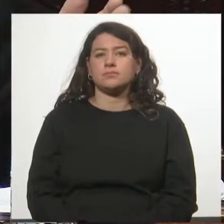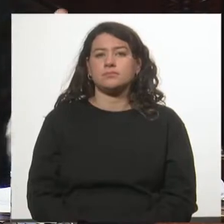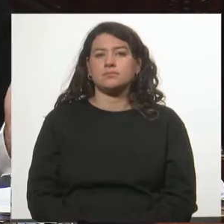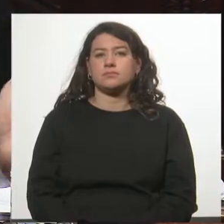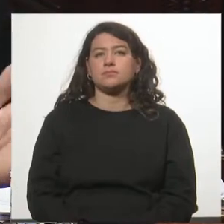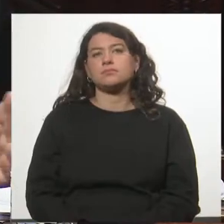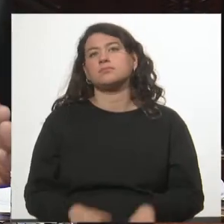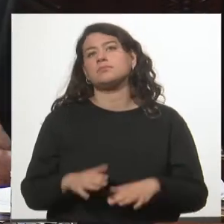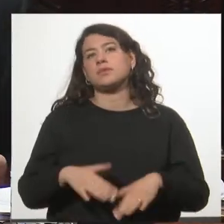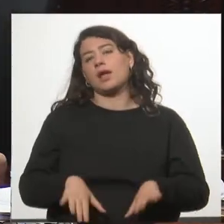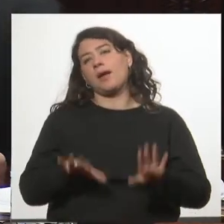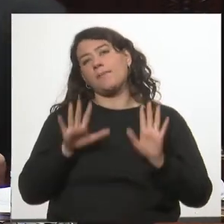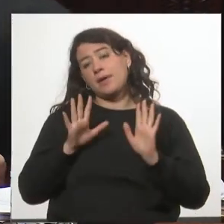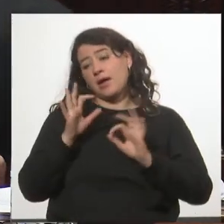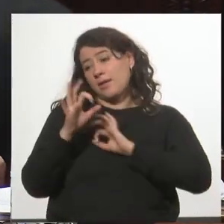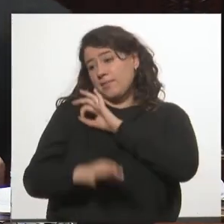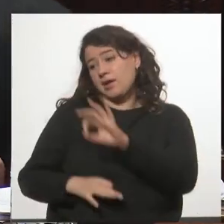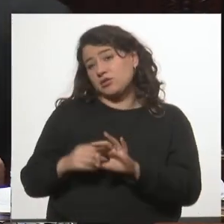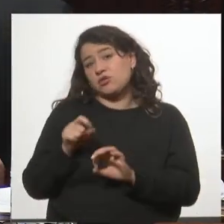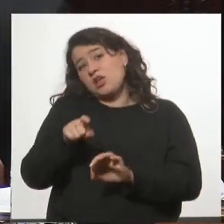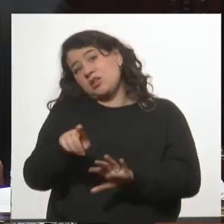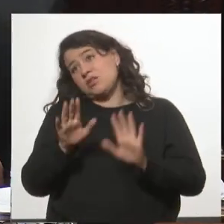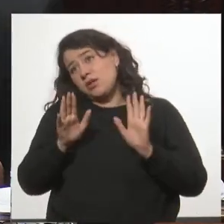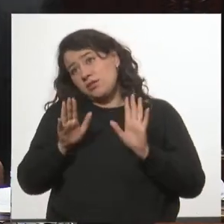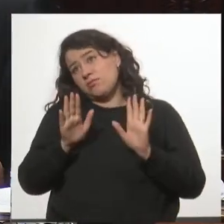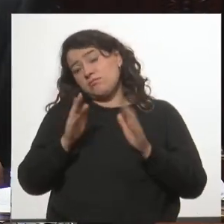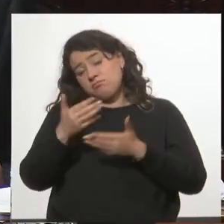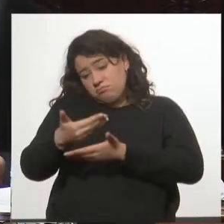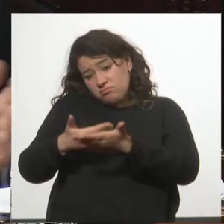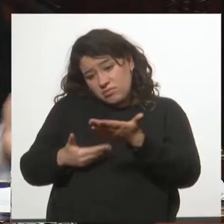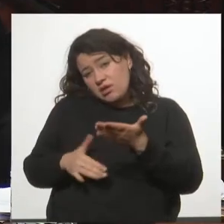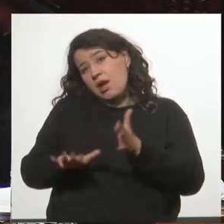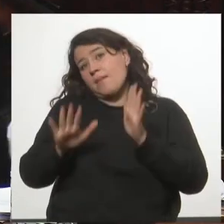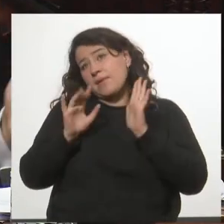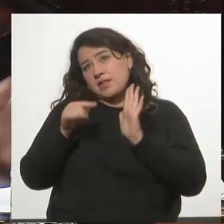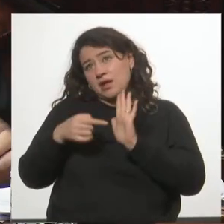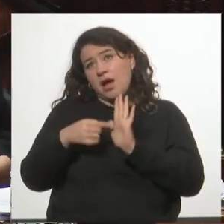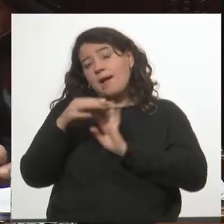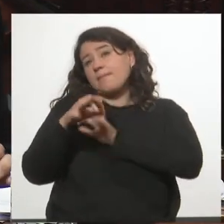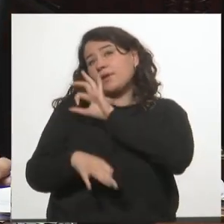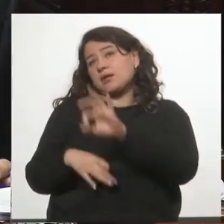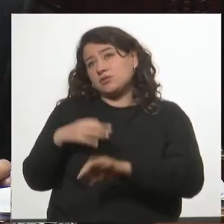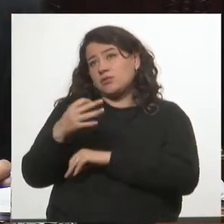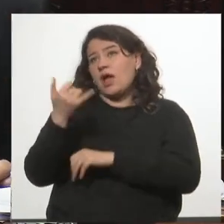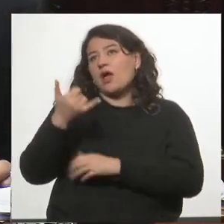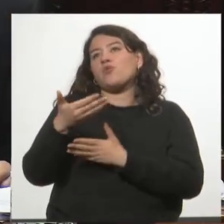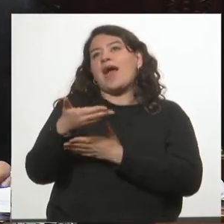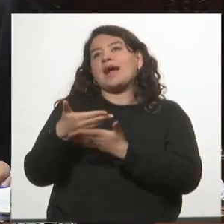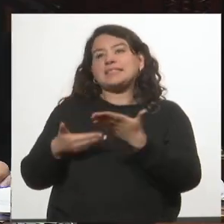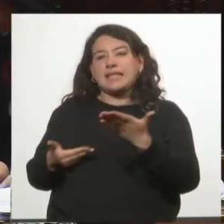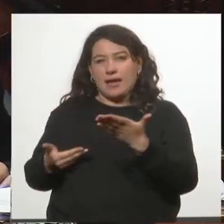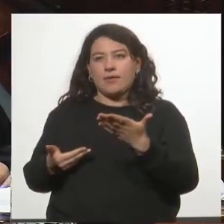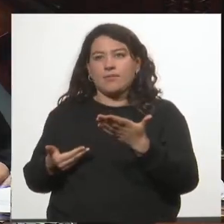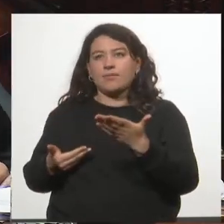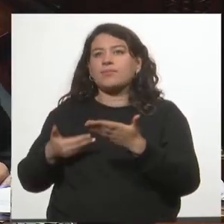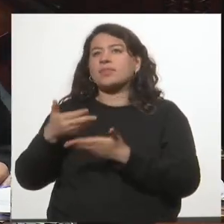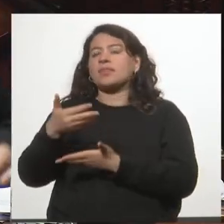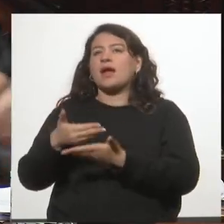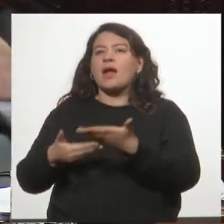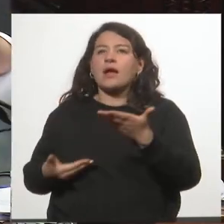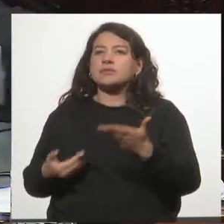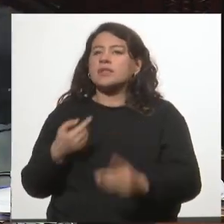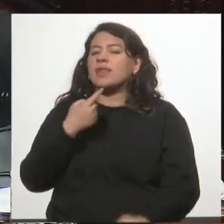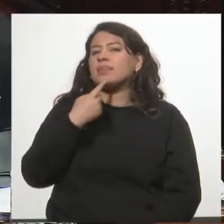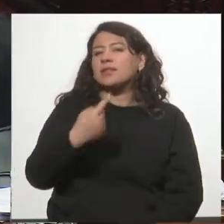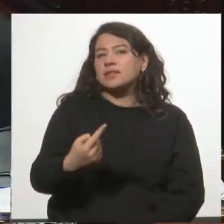tal vez sea esta la explicación tal vez está acá hay un acta que dice que